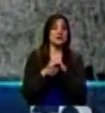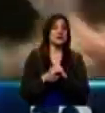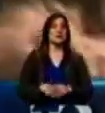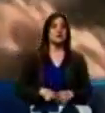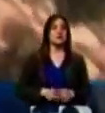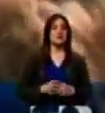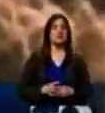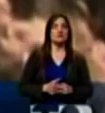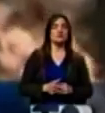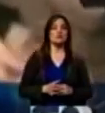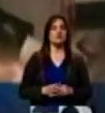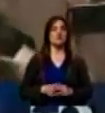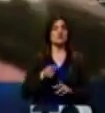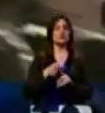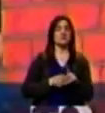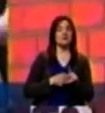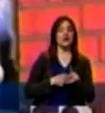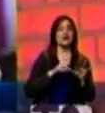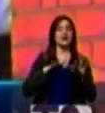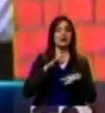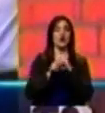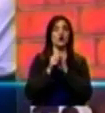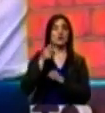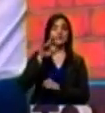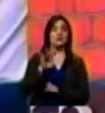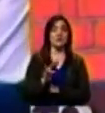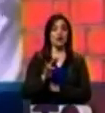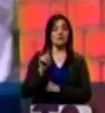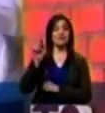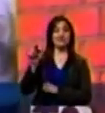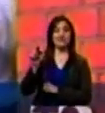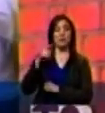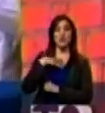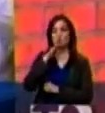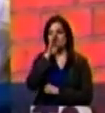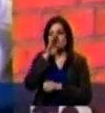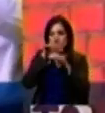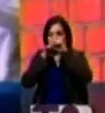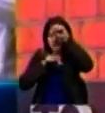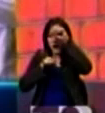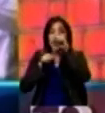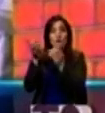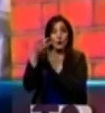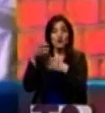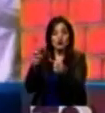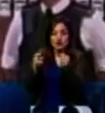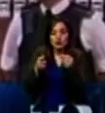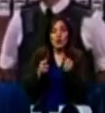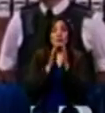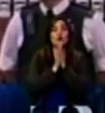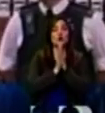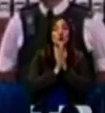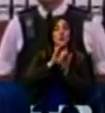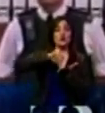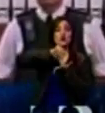reserva. Desde septiembre del 2017, el hacker australiano asilado en nuestra embajada en Londres, Julian Assange, solicitó la naturalización